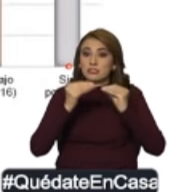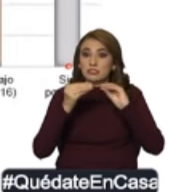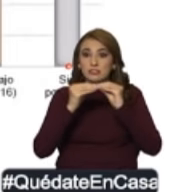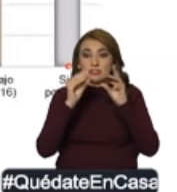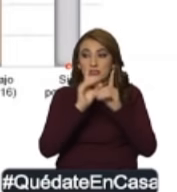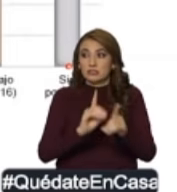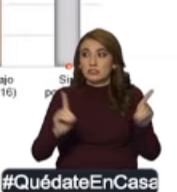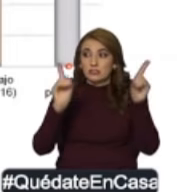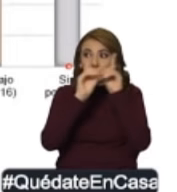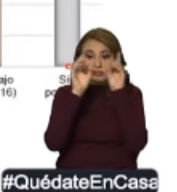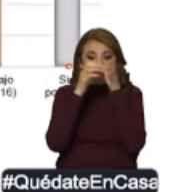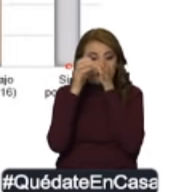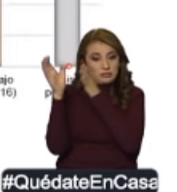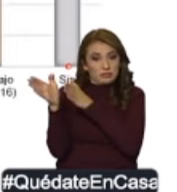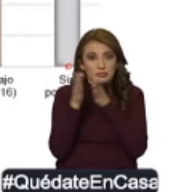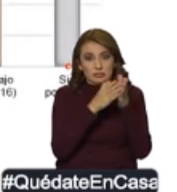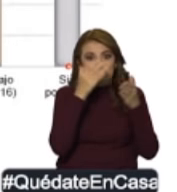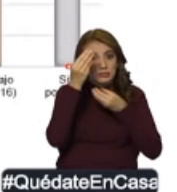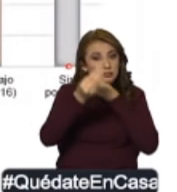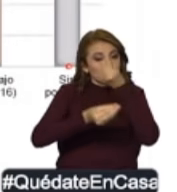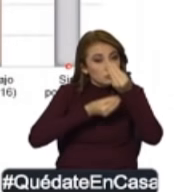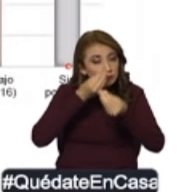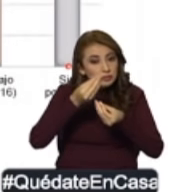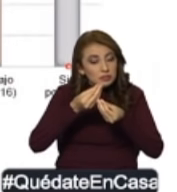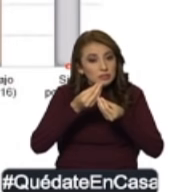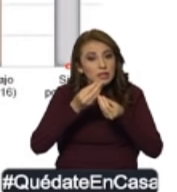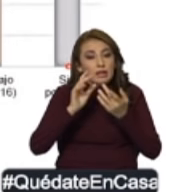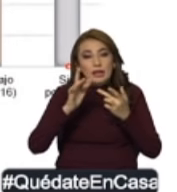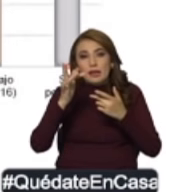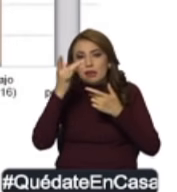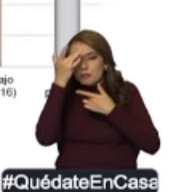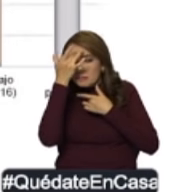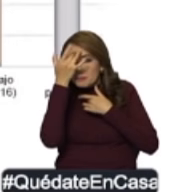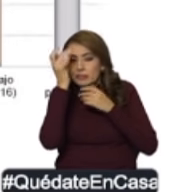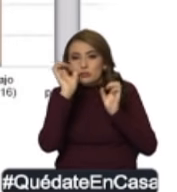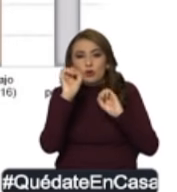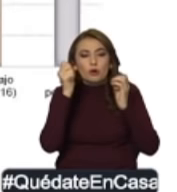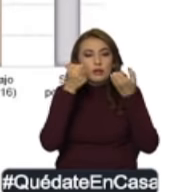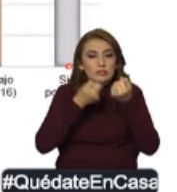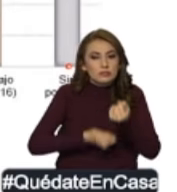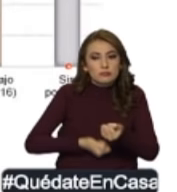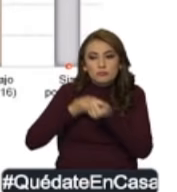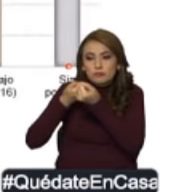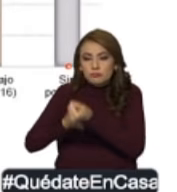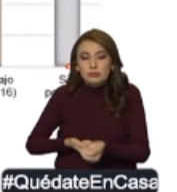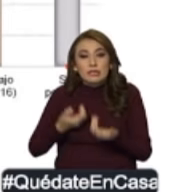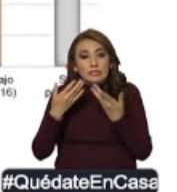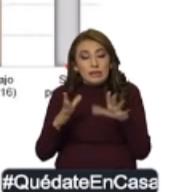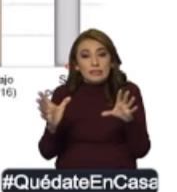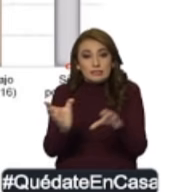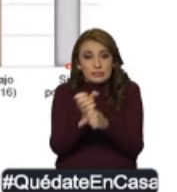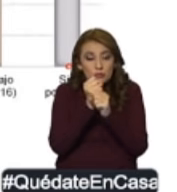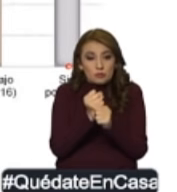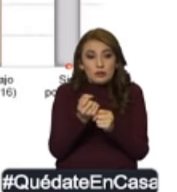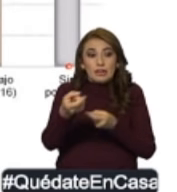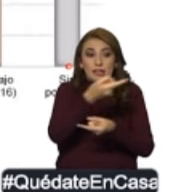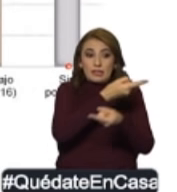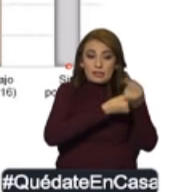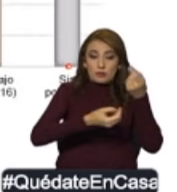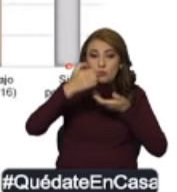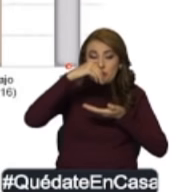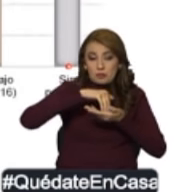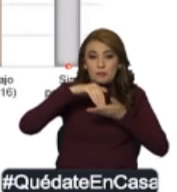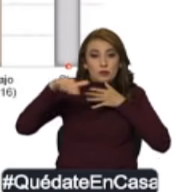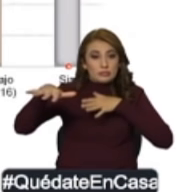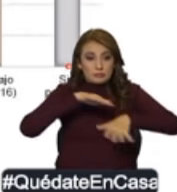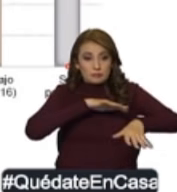población esté inmunizada y de este modo tener una seguridad que cuando se reinicien las